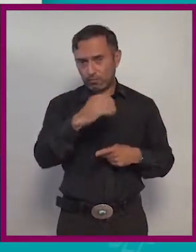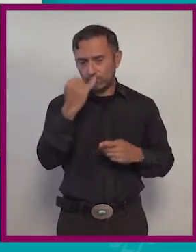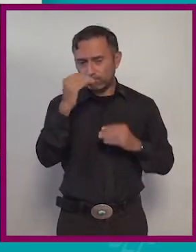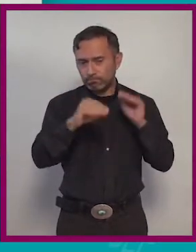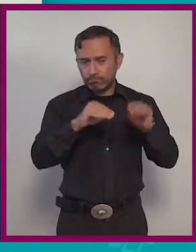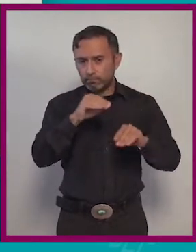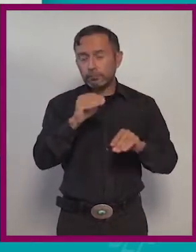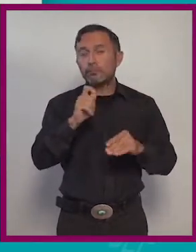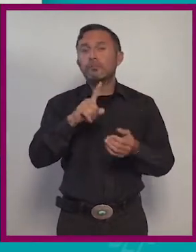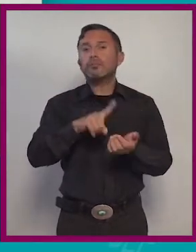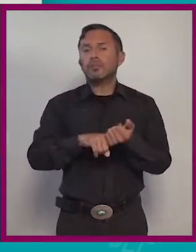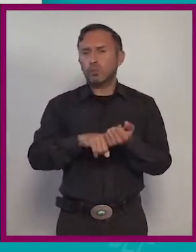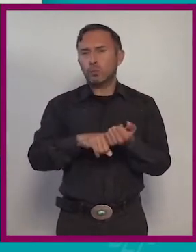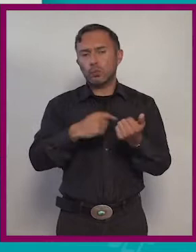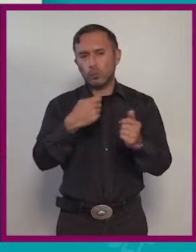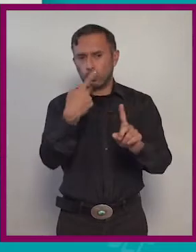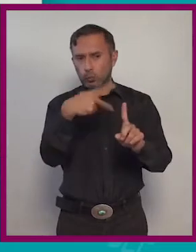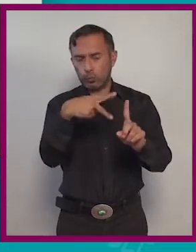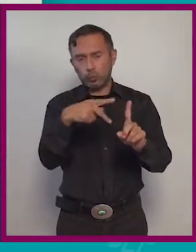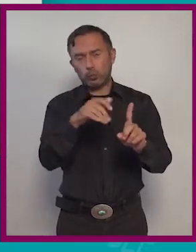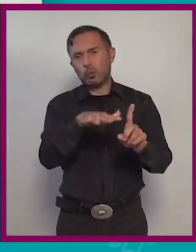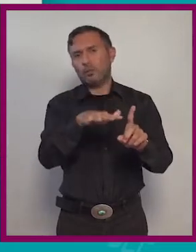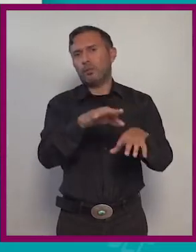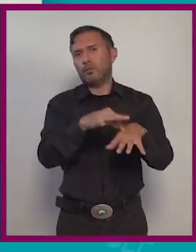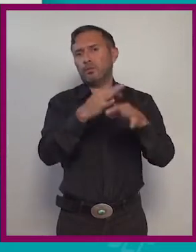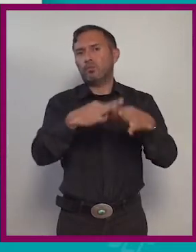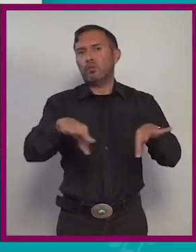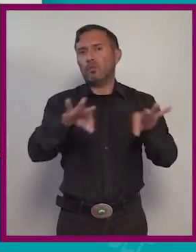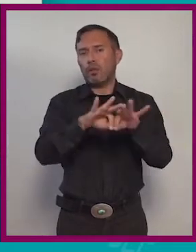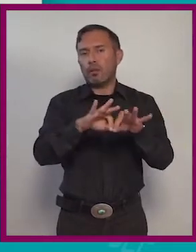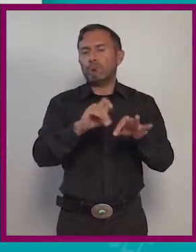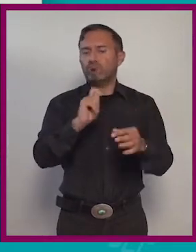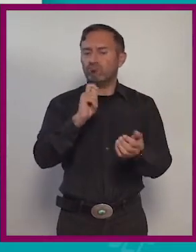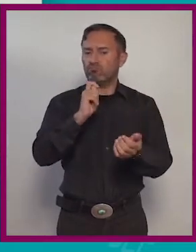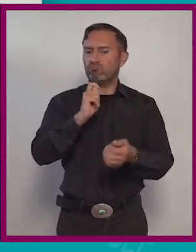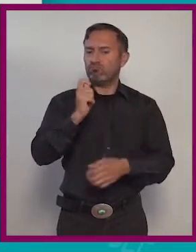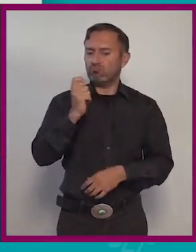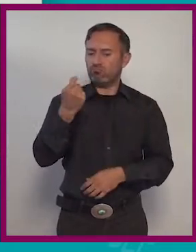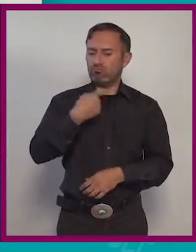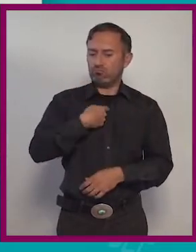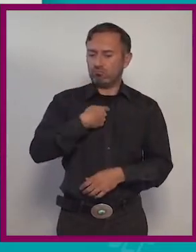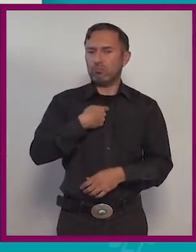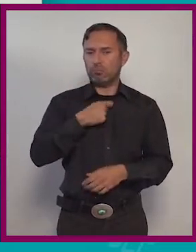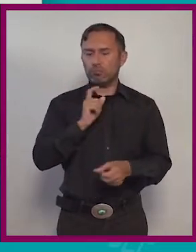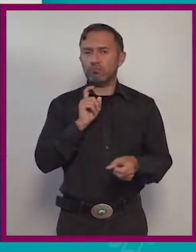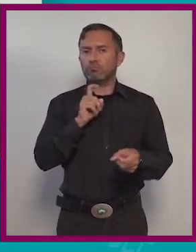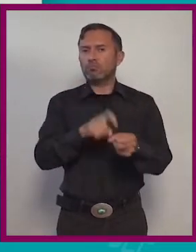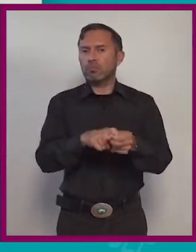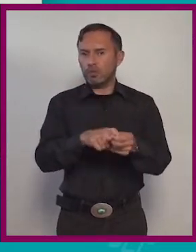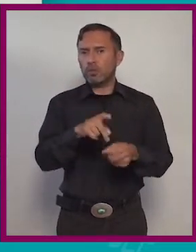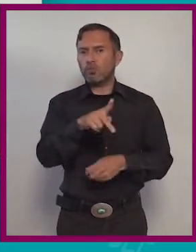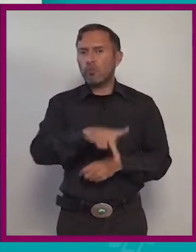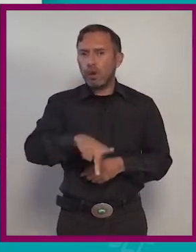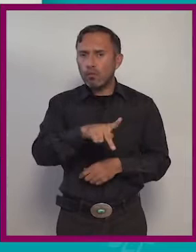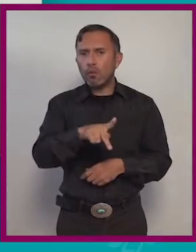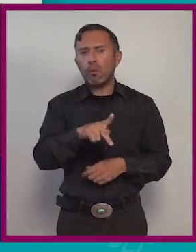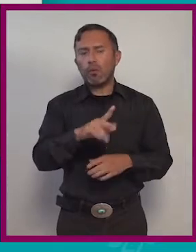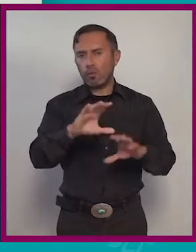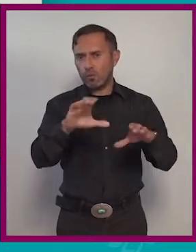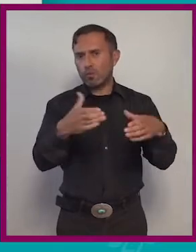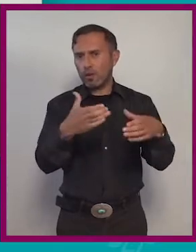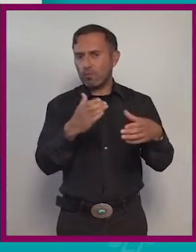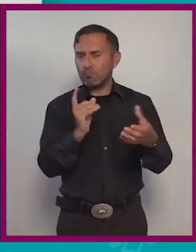elementos distintivos esenciales para autodefinirse como pertenecientes a un grupo, pueblo o comunidad. Y esa